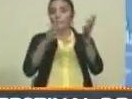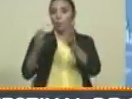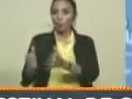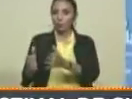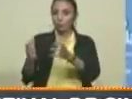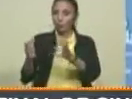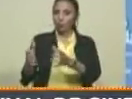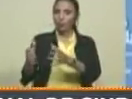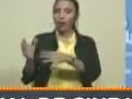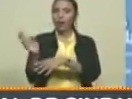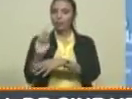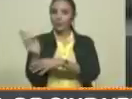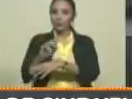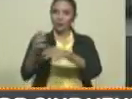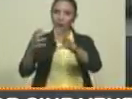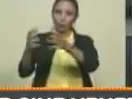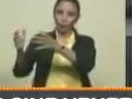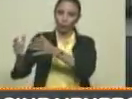contraimperio venezolano,